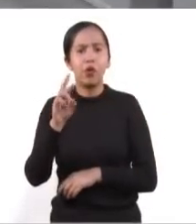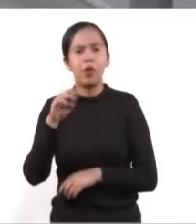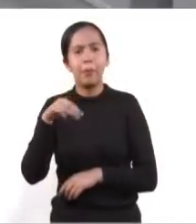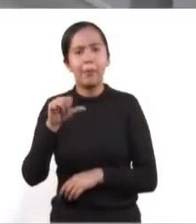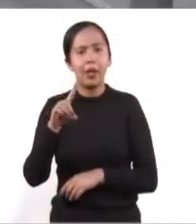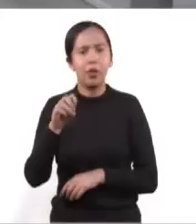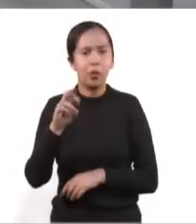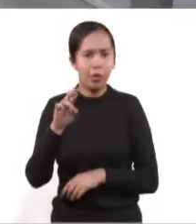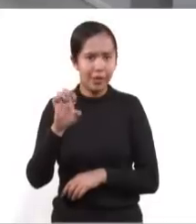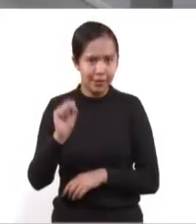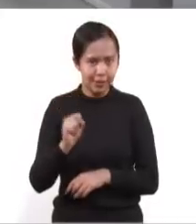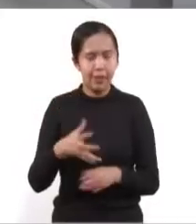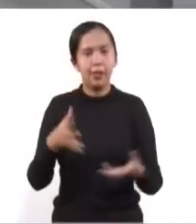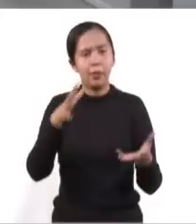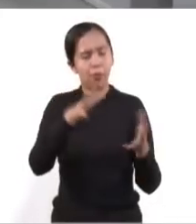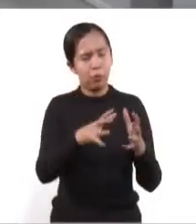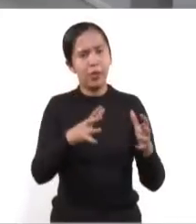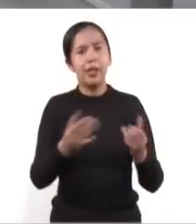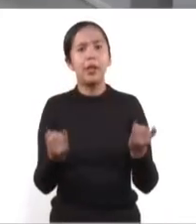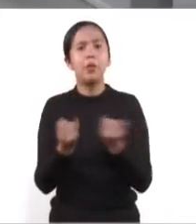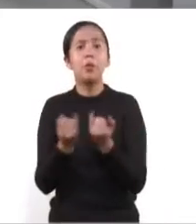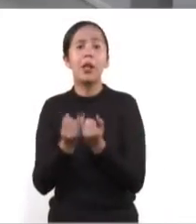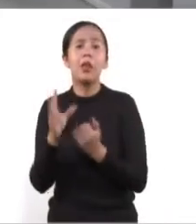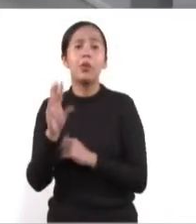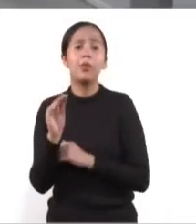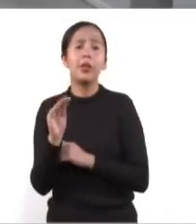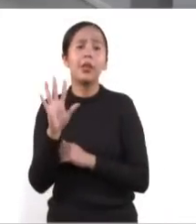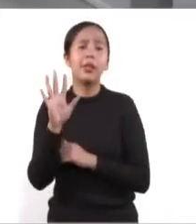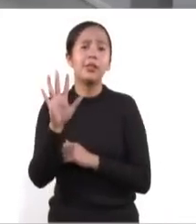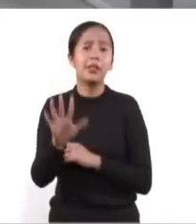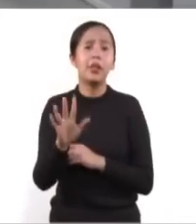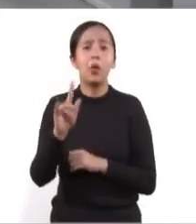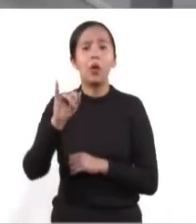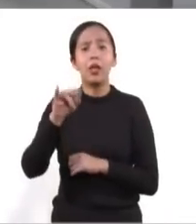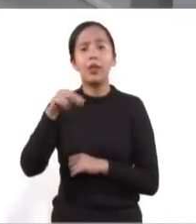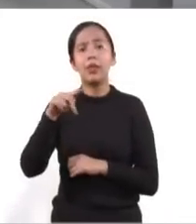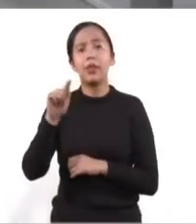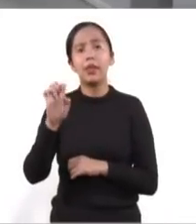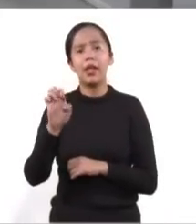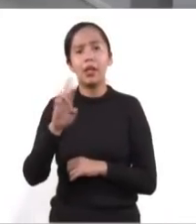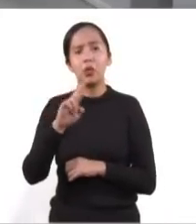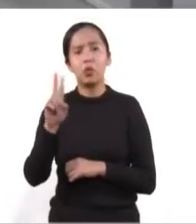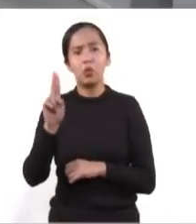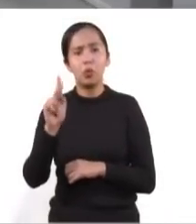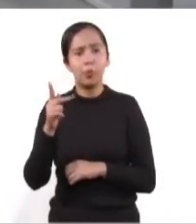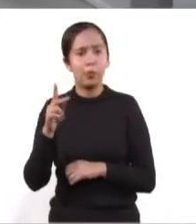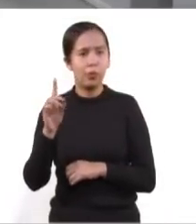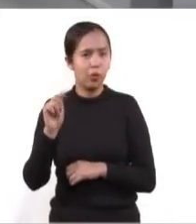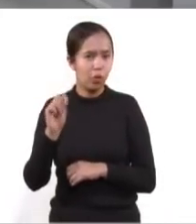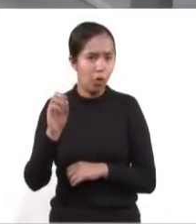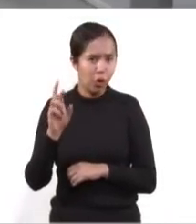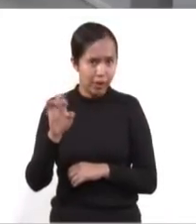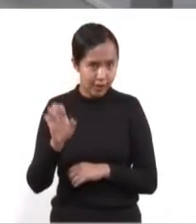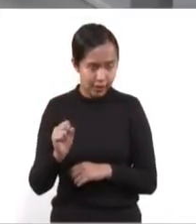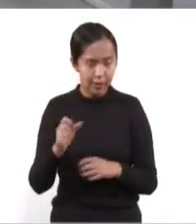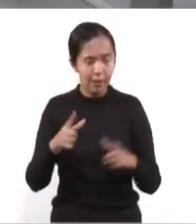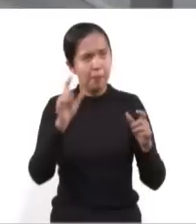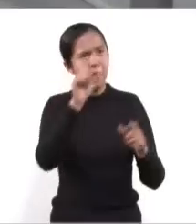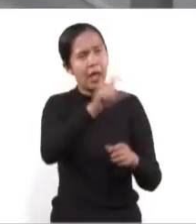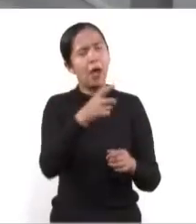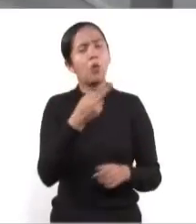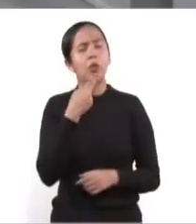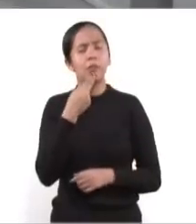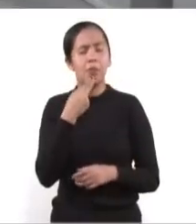derivan 95 interruptores, de los cuales 71 sirven directamente al metro, más alumbrado,